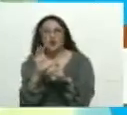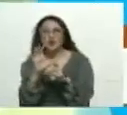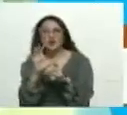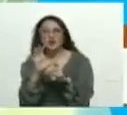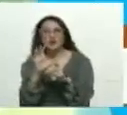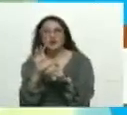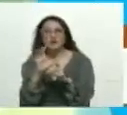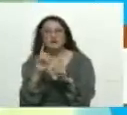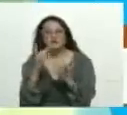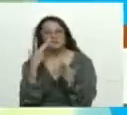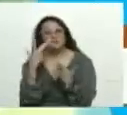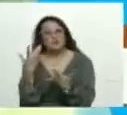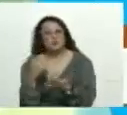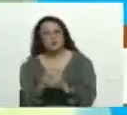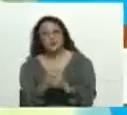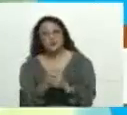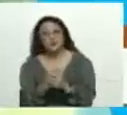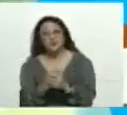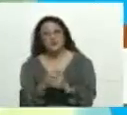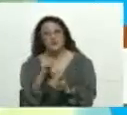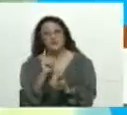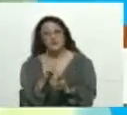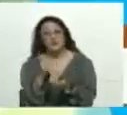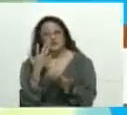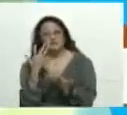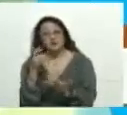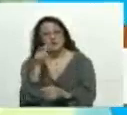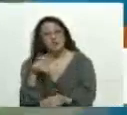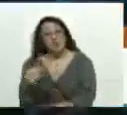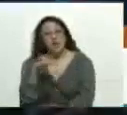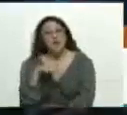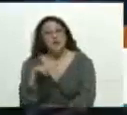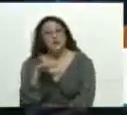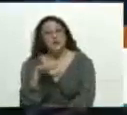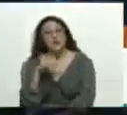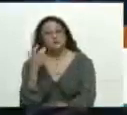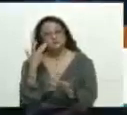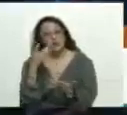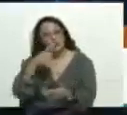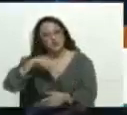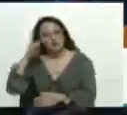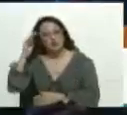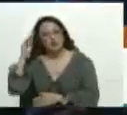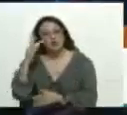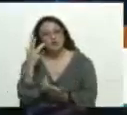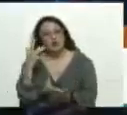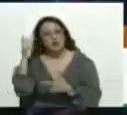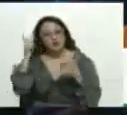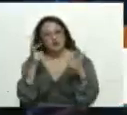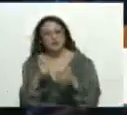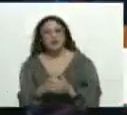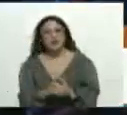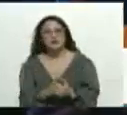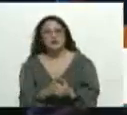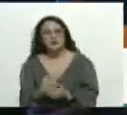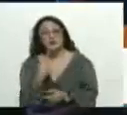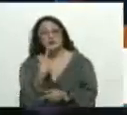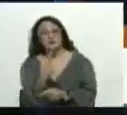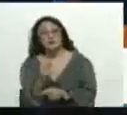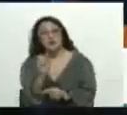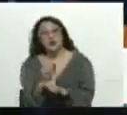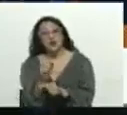tenemos que vernos ambos tenemos que ver los pueblos tenemos que vernos soldados y tenemos que vernos chavistas y decirlo